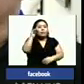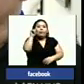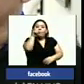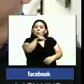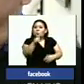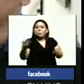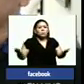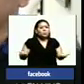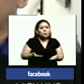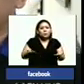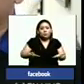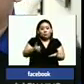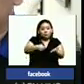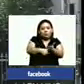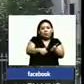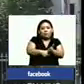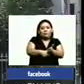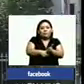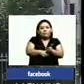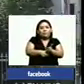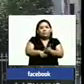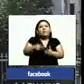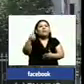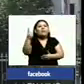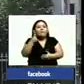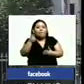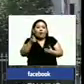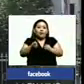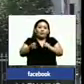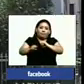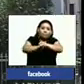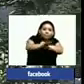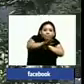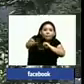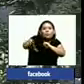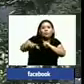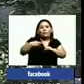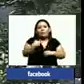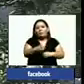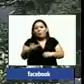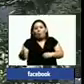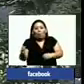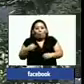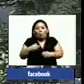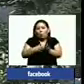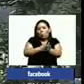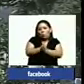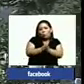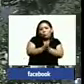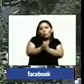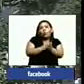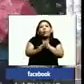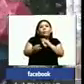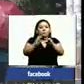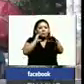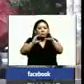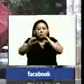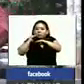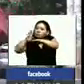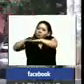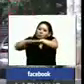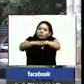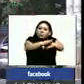menos Que se está haciendo Con municipalidades Falta de divulgación Recursos O poco interés De comunicar Es lo que